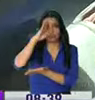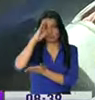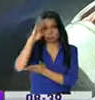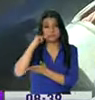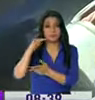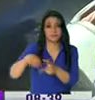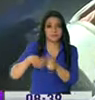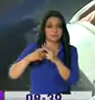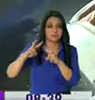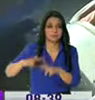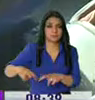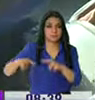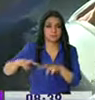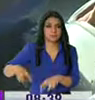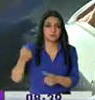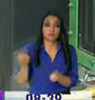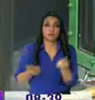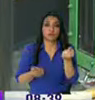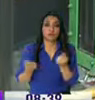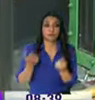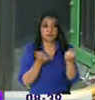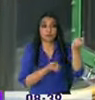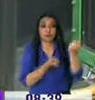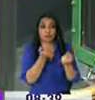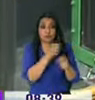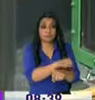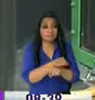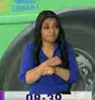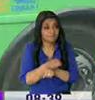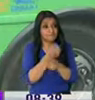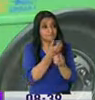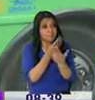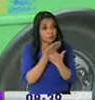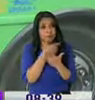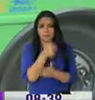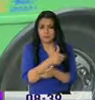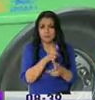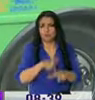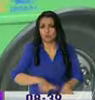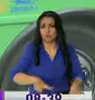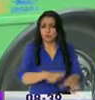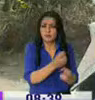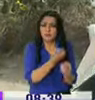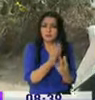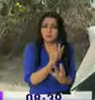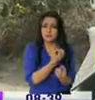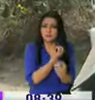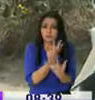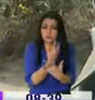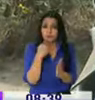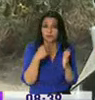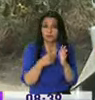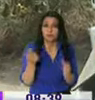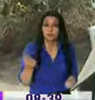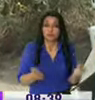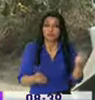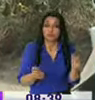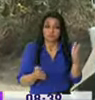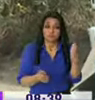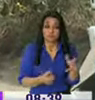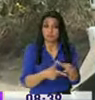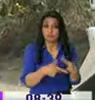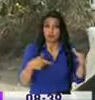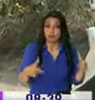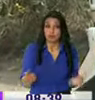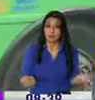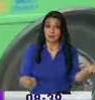mientras que los conductores rindieron sus primeros testimonios en él donde se produjo la colisión tengo al conductor de la volqueta que